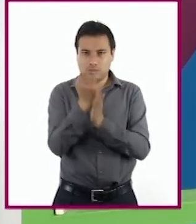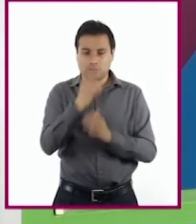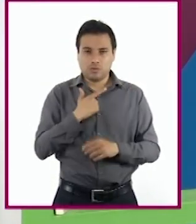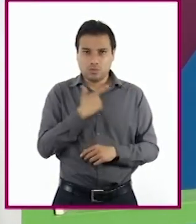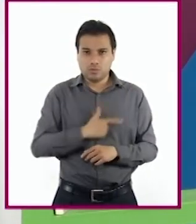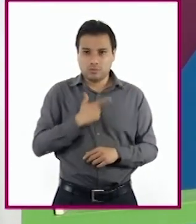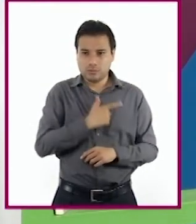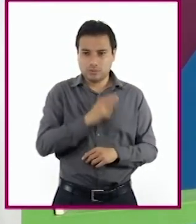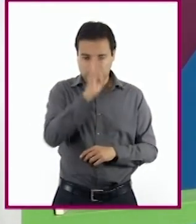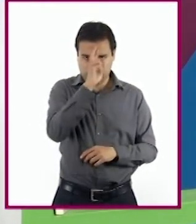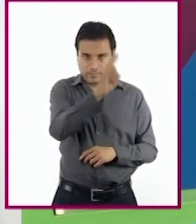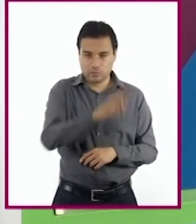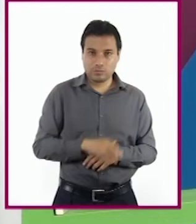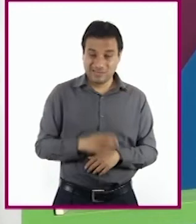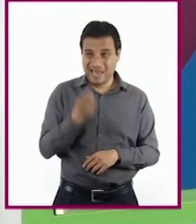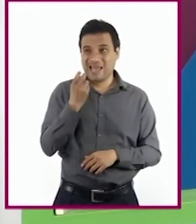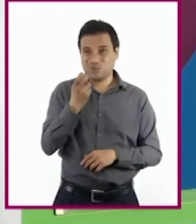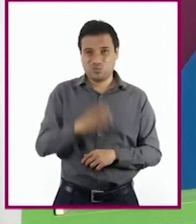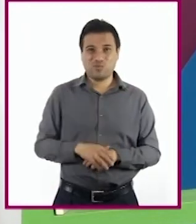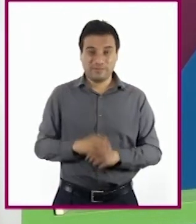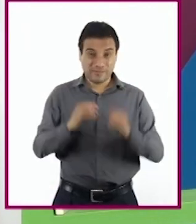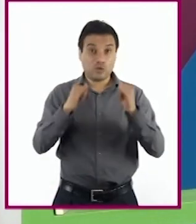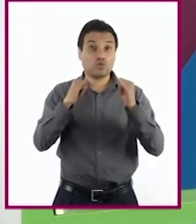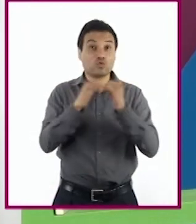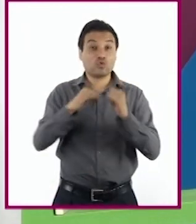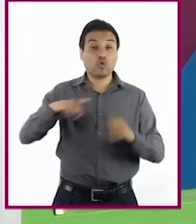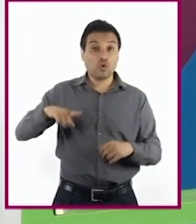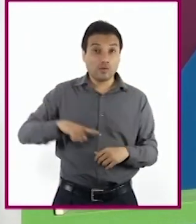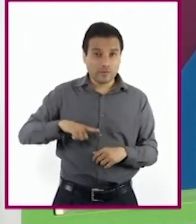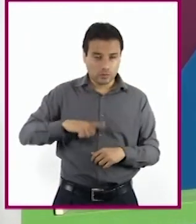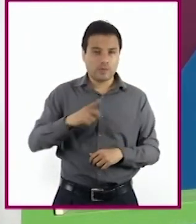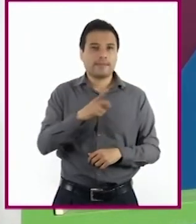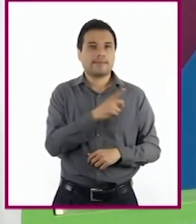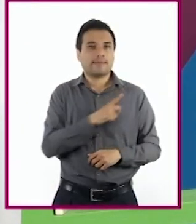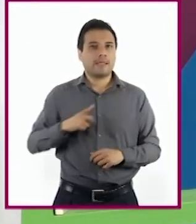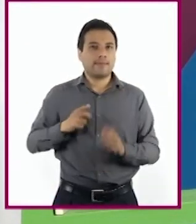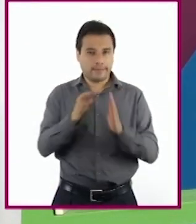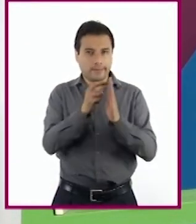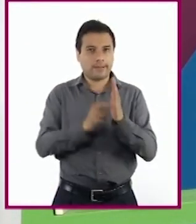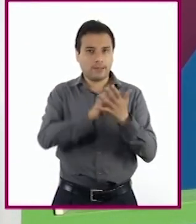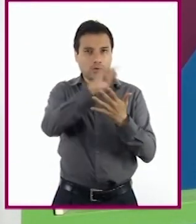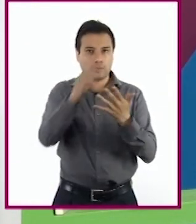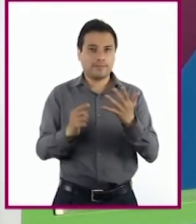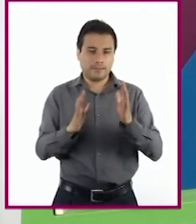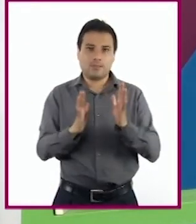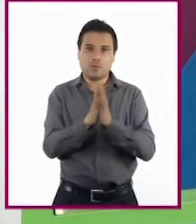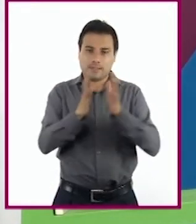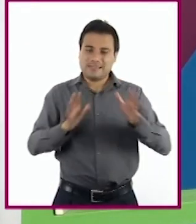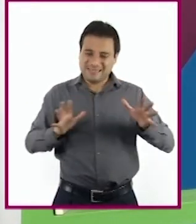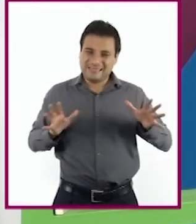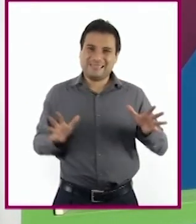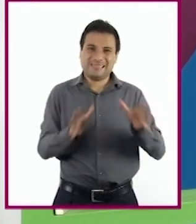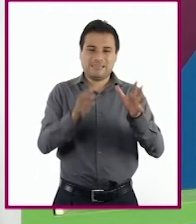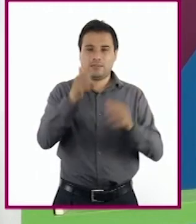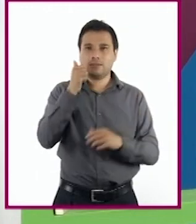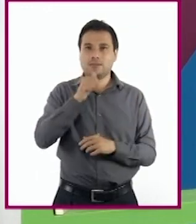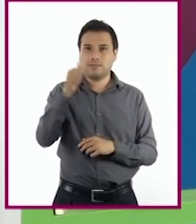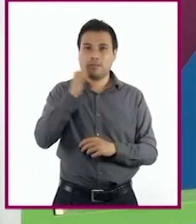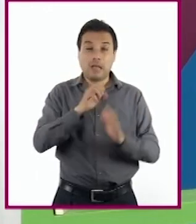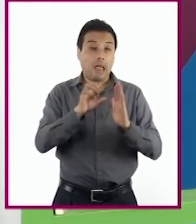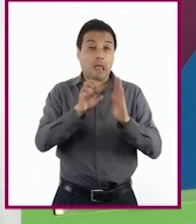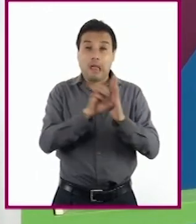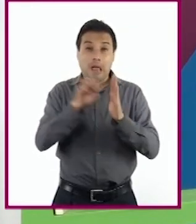es, maestro. Las instituciones deben promover los principios de la democracia en su interior. De lo contrario,